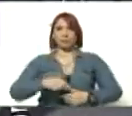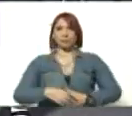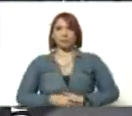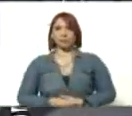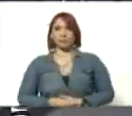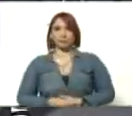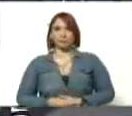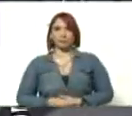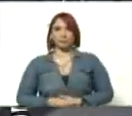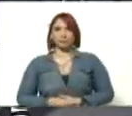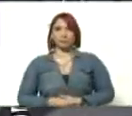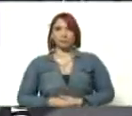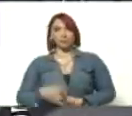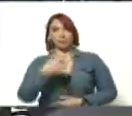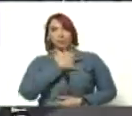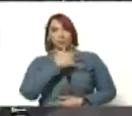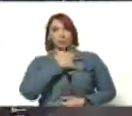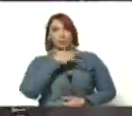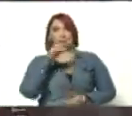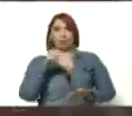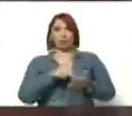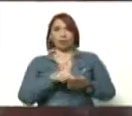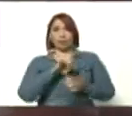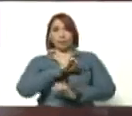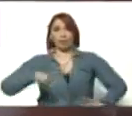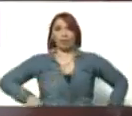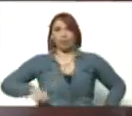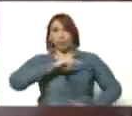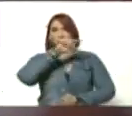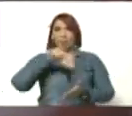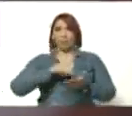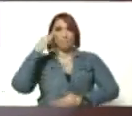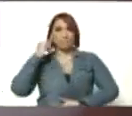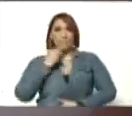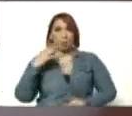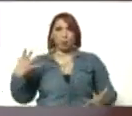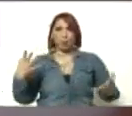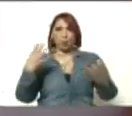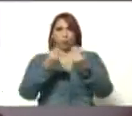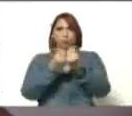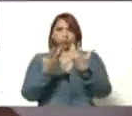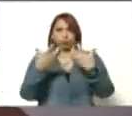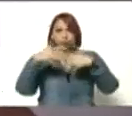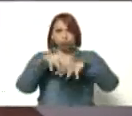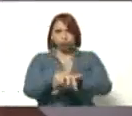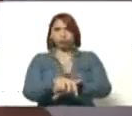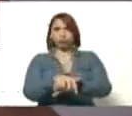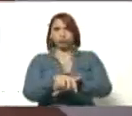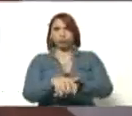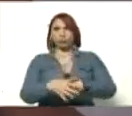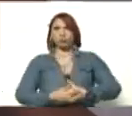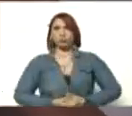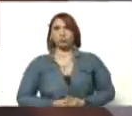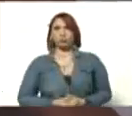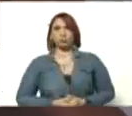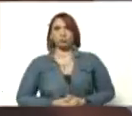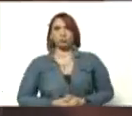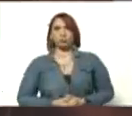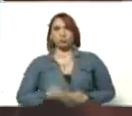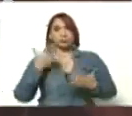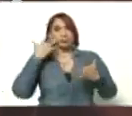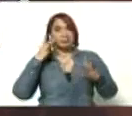la Universidad Nacional de las Fuerzas Armadas, todos juntos, hermanados, tratando